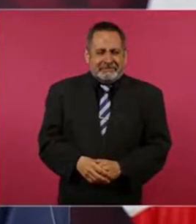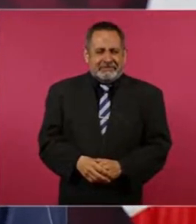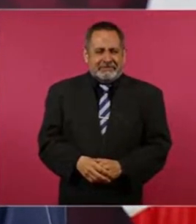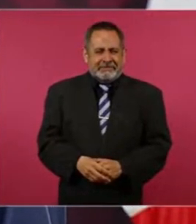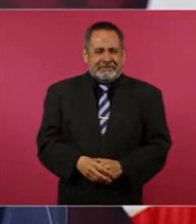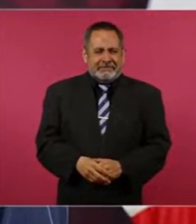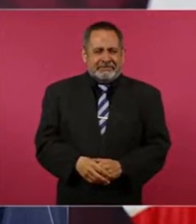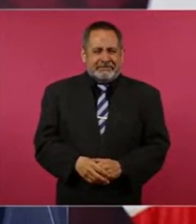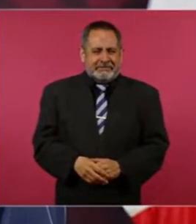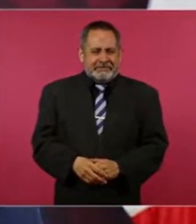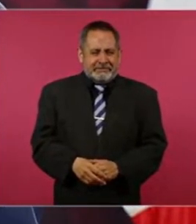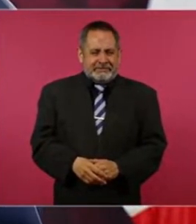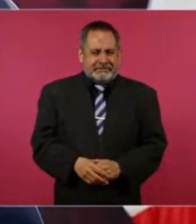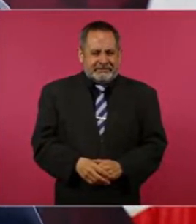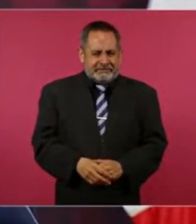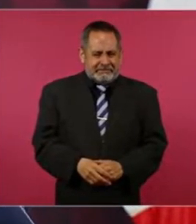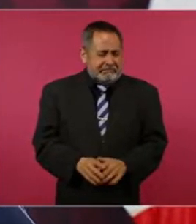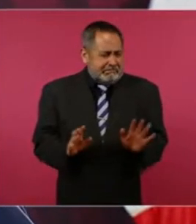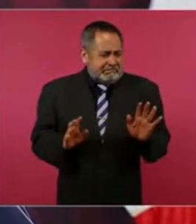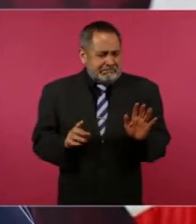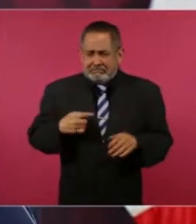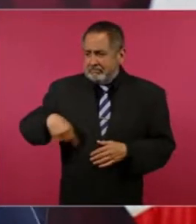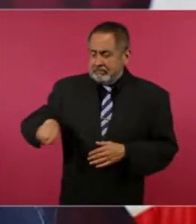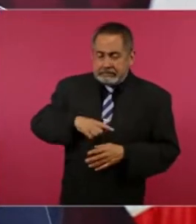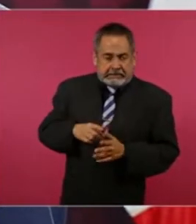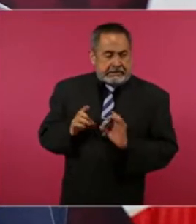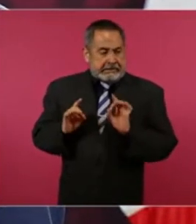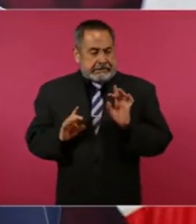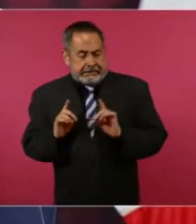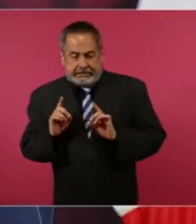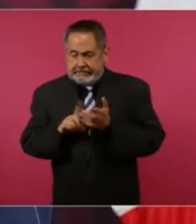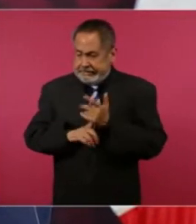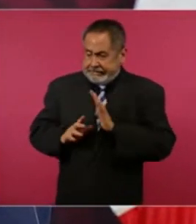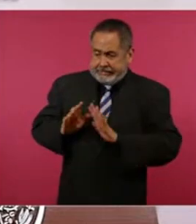por el que nada debe nada teme